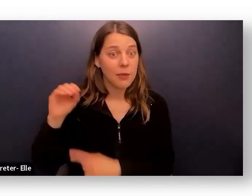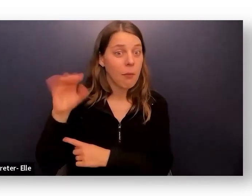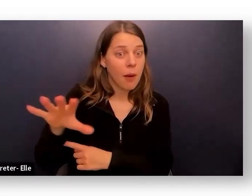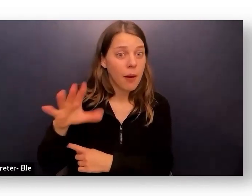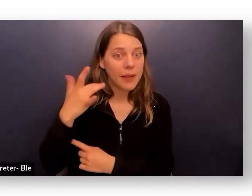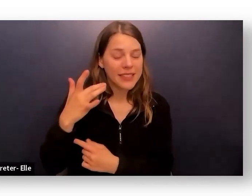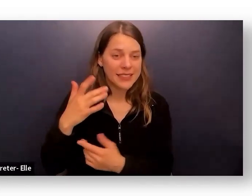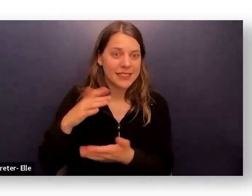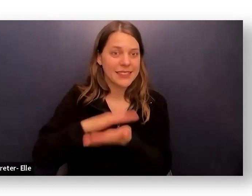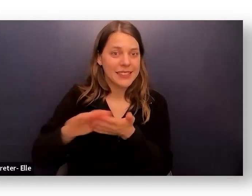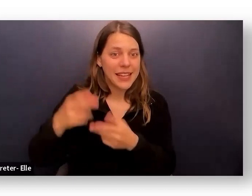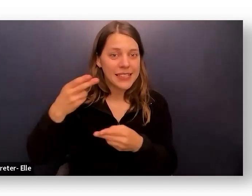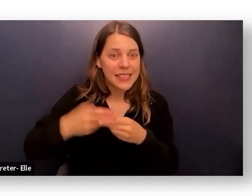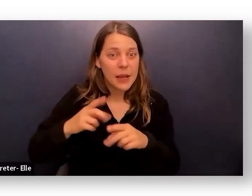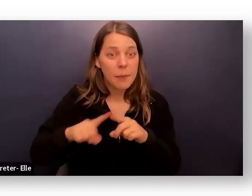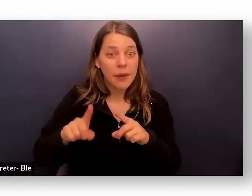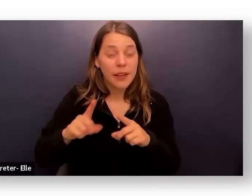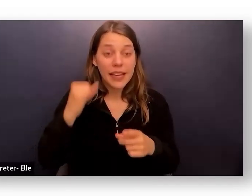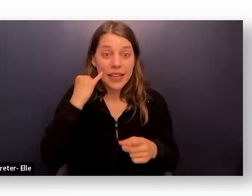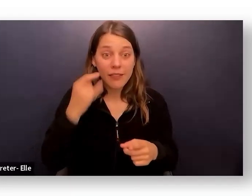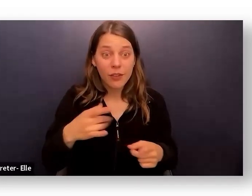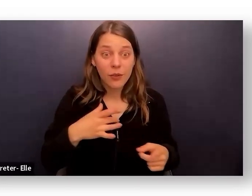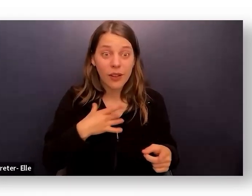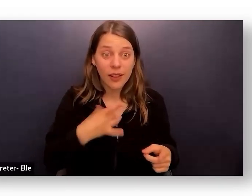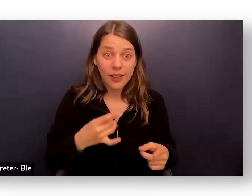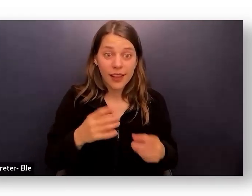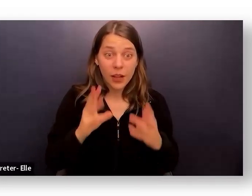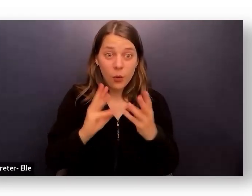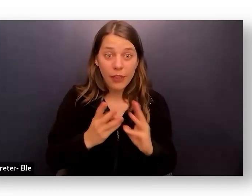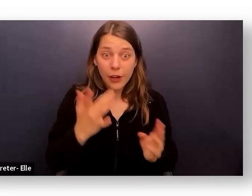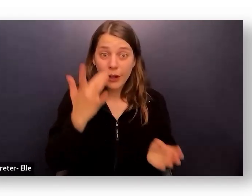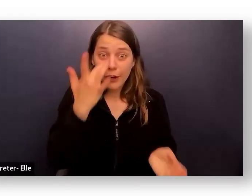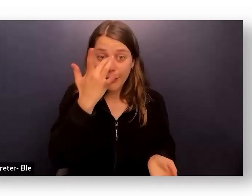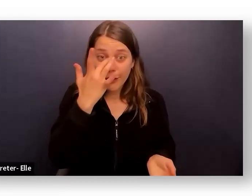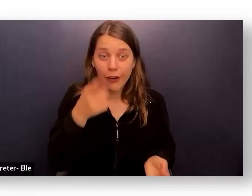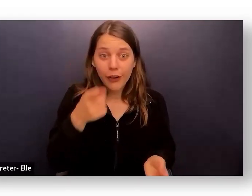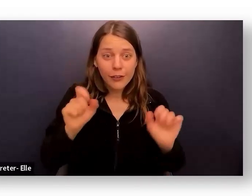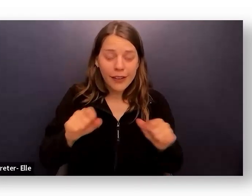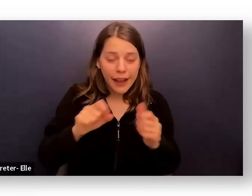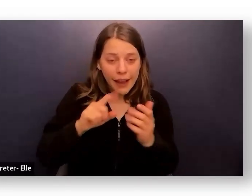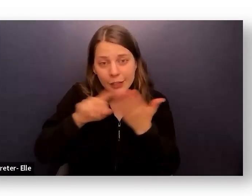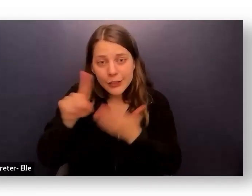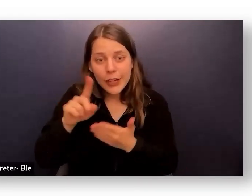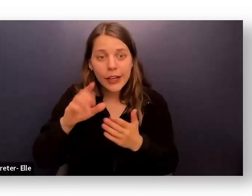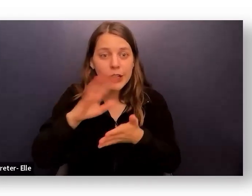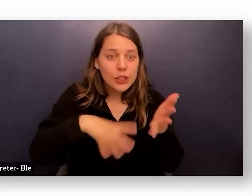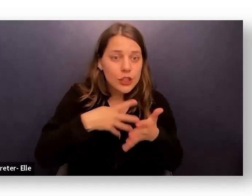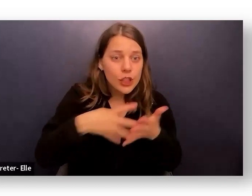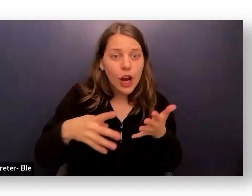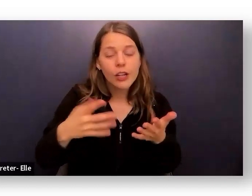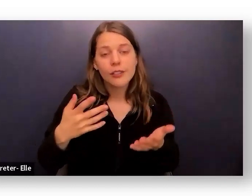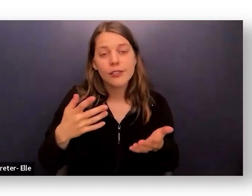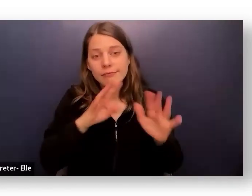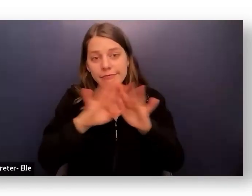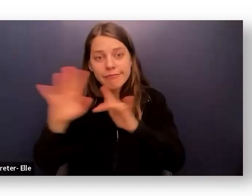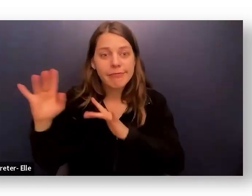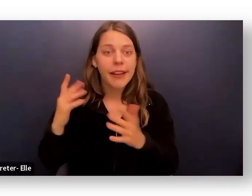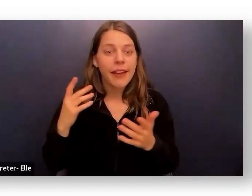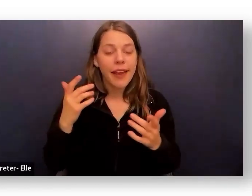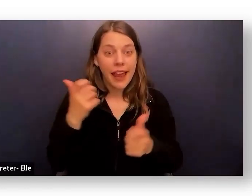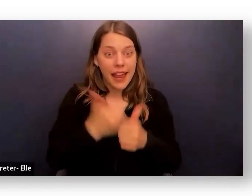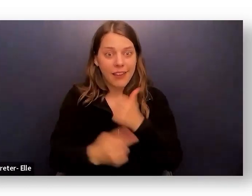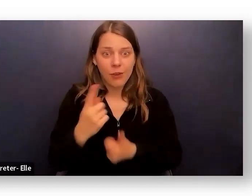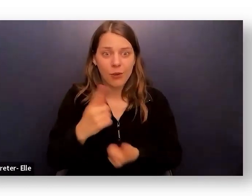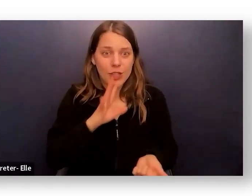pacificpowerweather.com. Me gusta el nombre, pero también porque esta información está gratis. Entonces, ustedes, si les encanta esta información, aquí